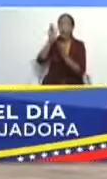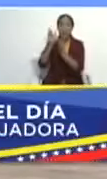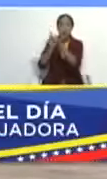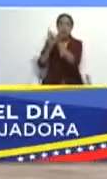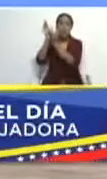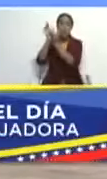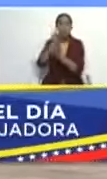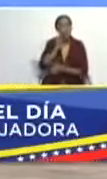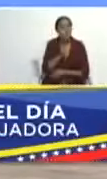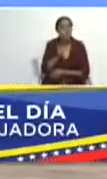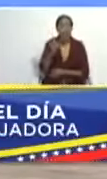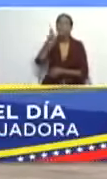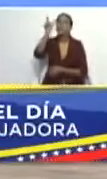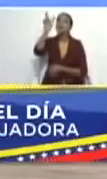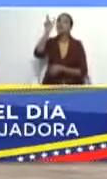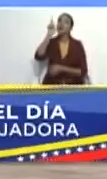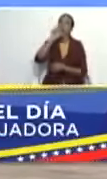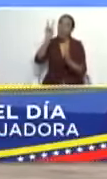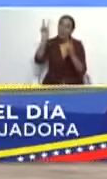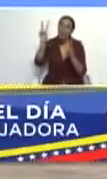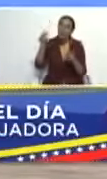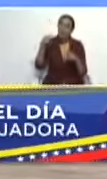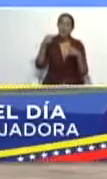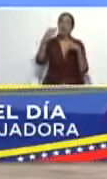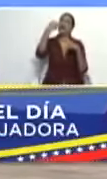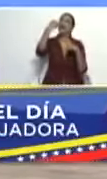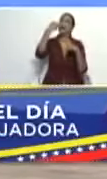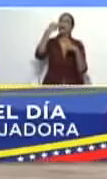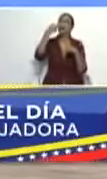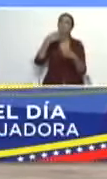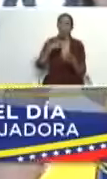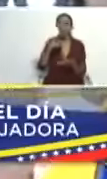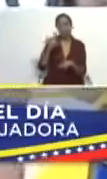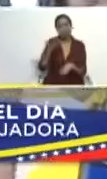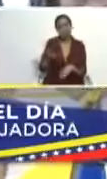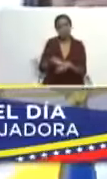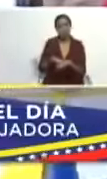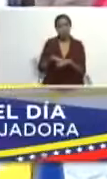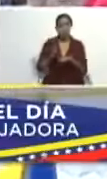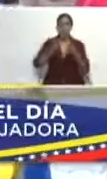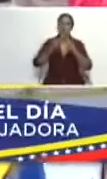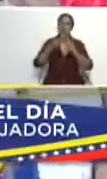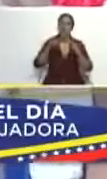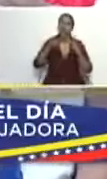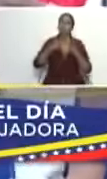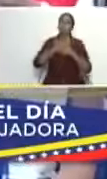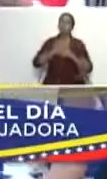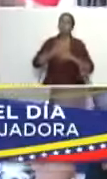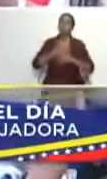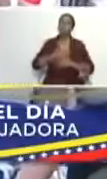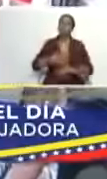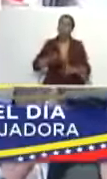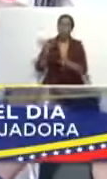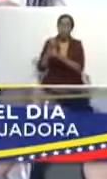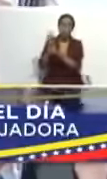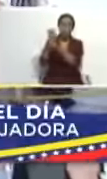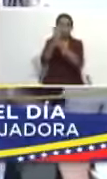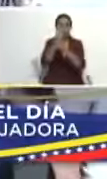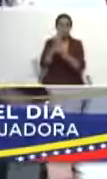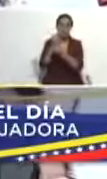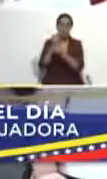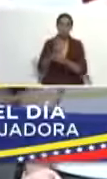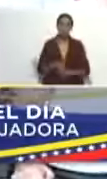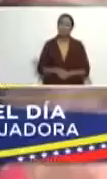búscalo y verás que al fin la paz encontrará y